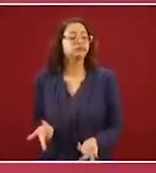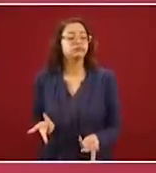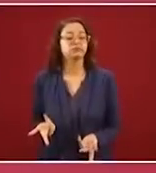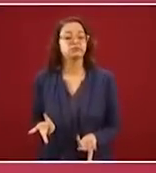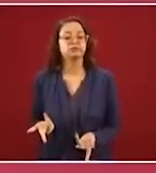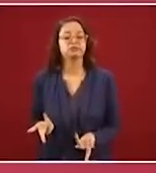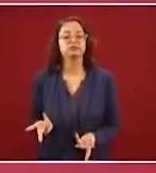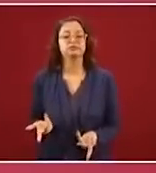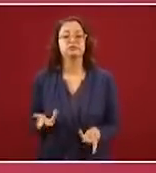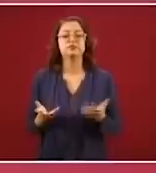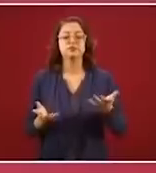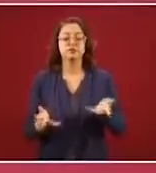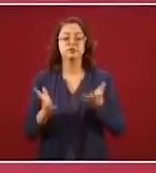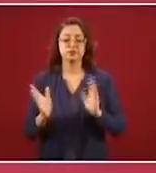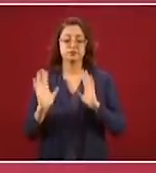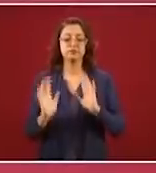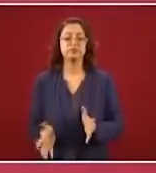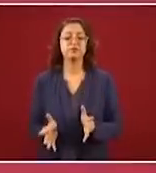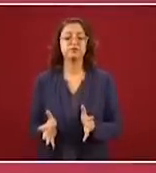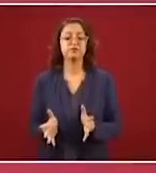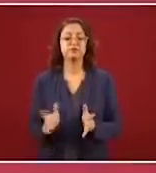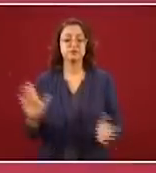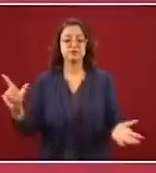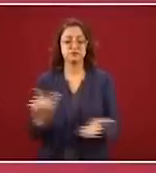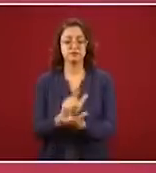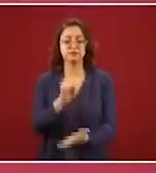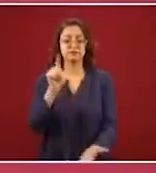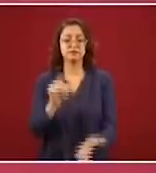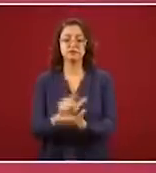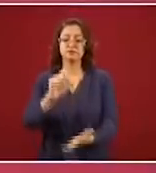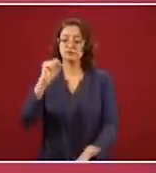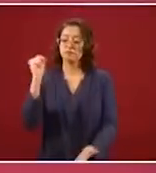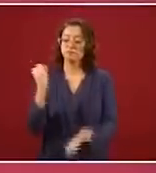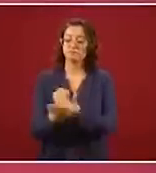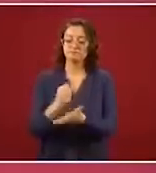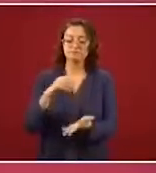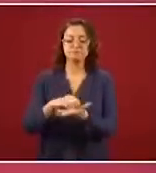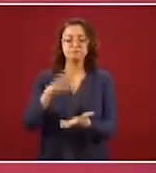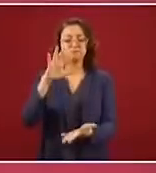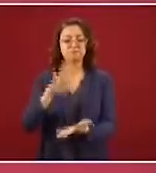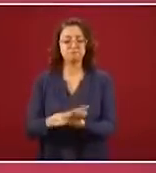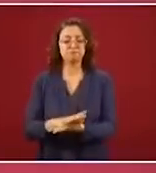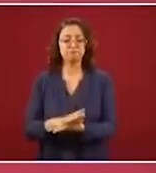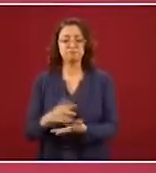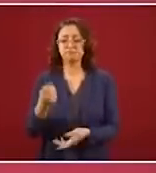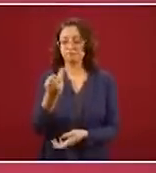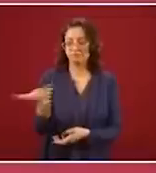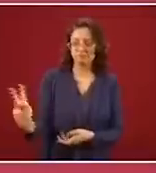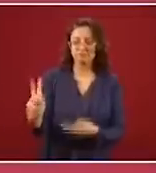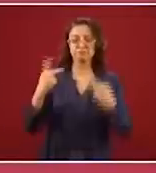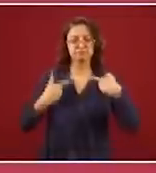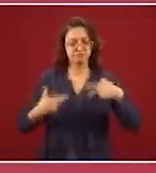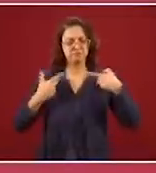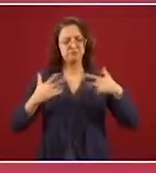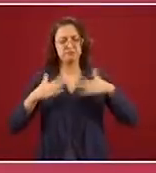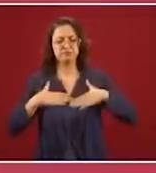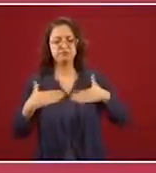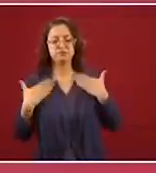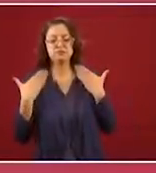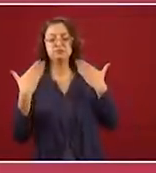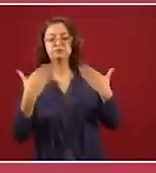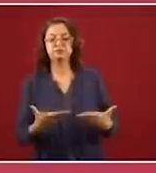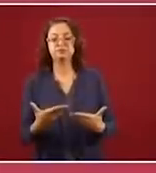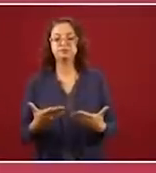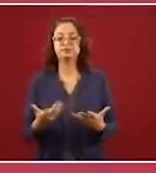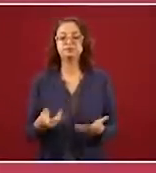se estableció en la ley esta de confianza ciudadana de que no van a